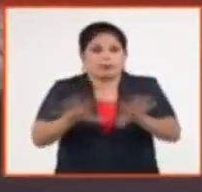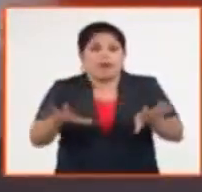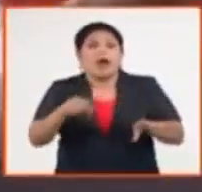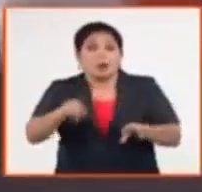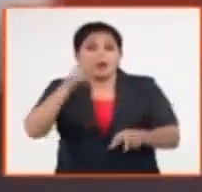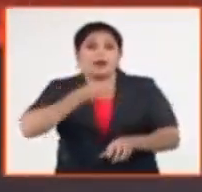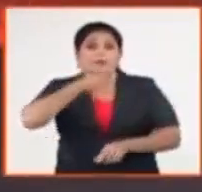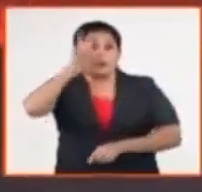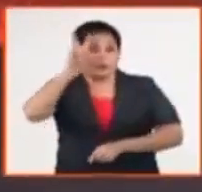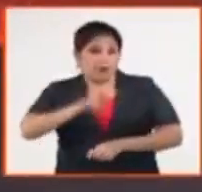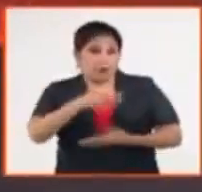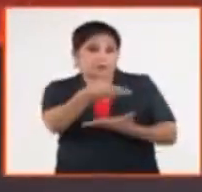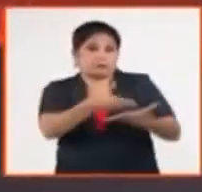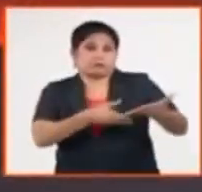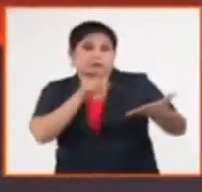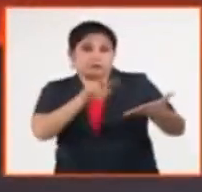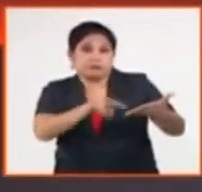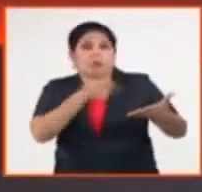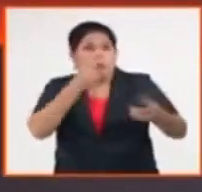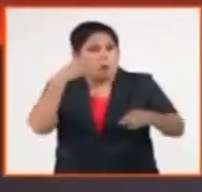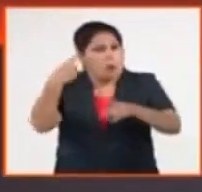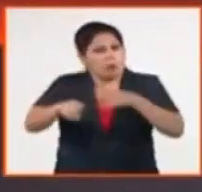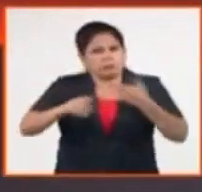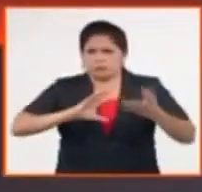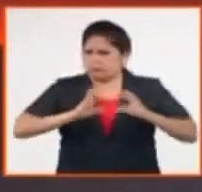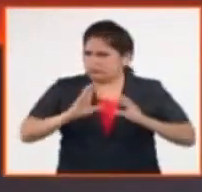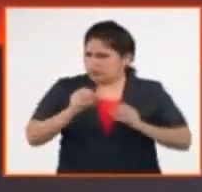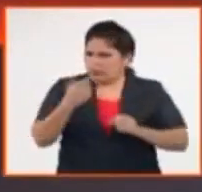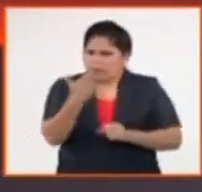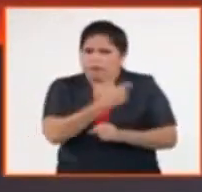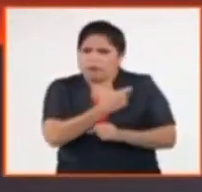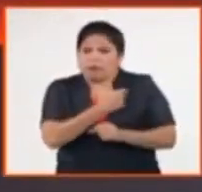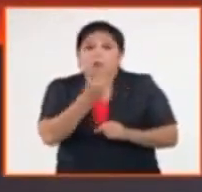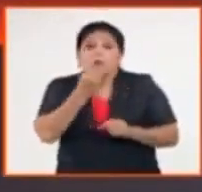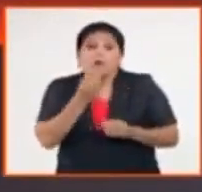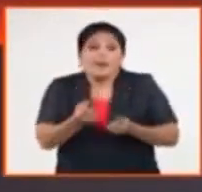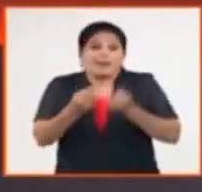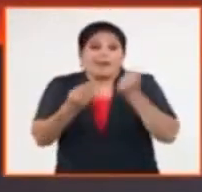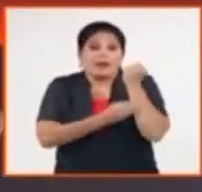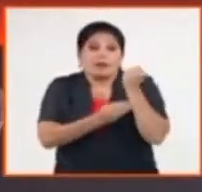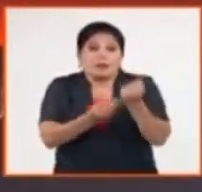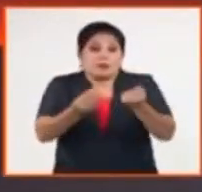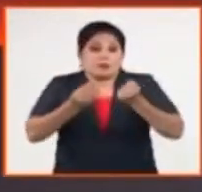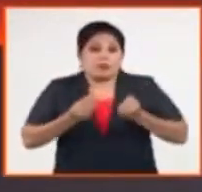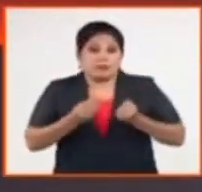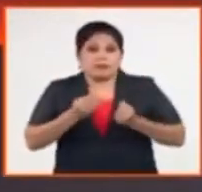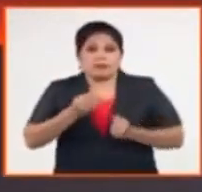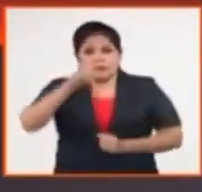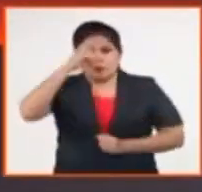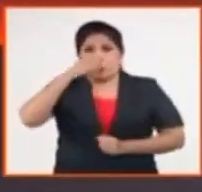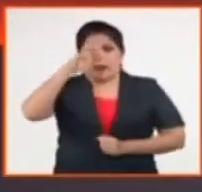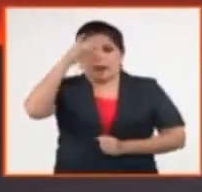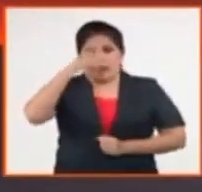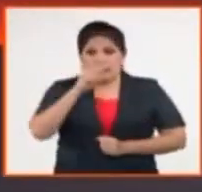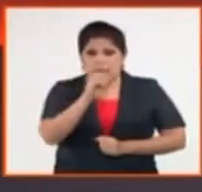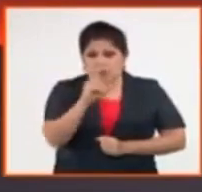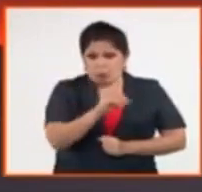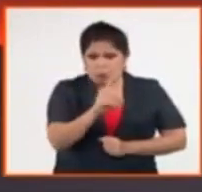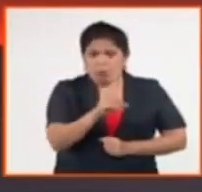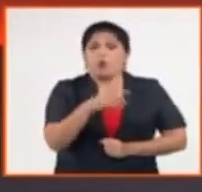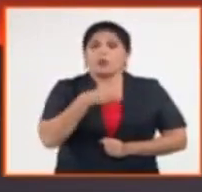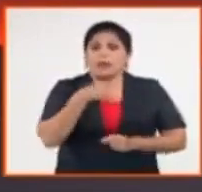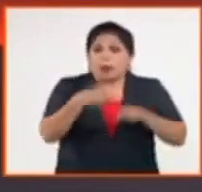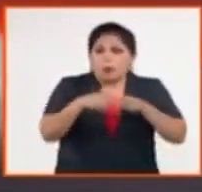y que pudiera complementar otras vías o otras de las vacunas que tenemos. Soberana 01, por otra parte, tiene